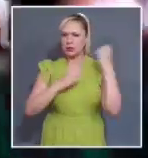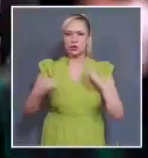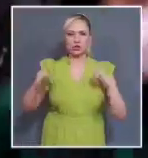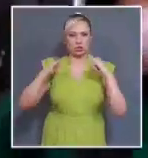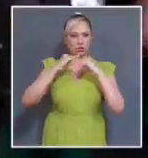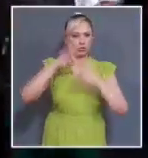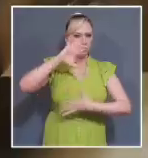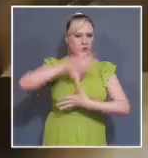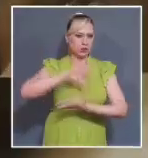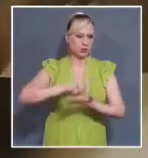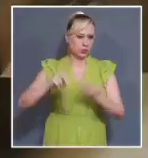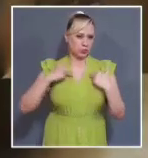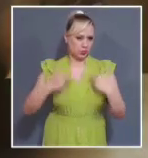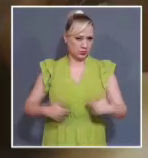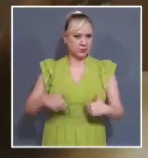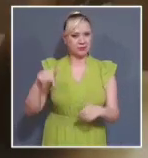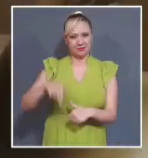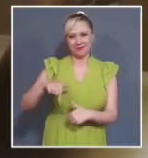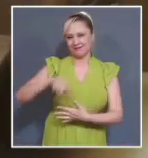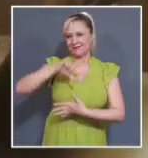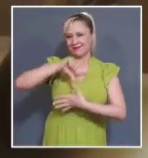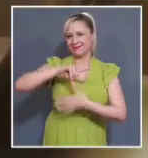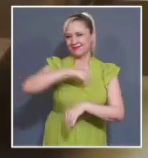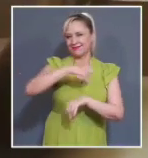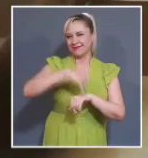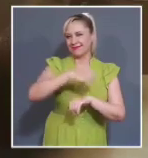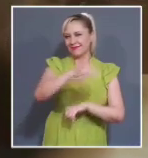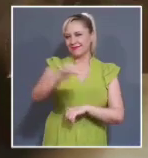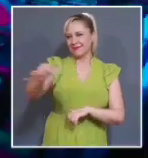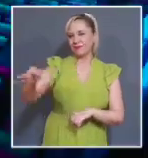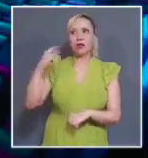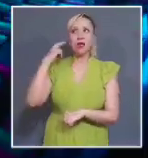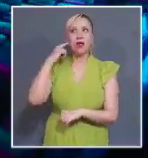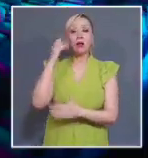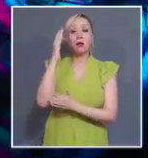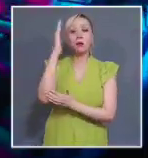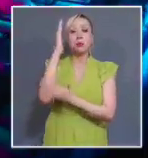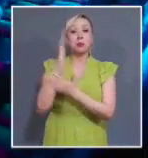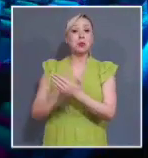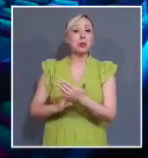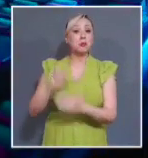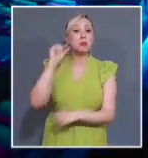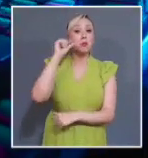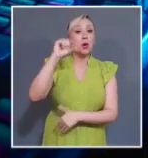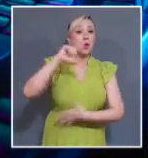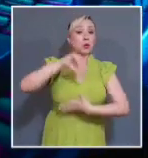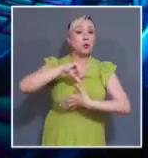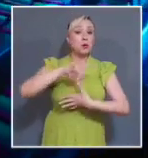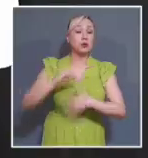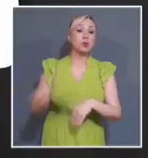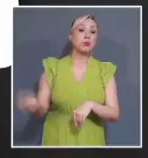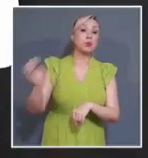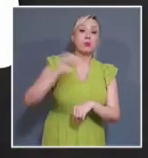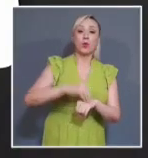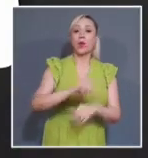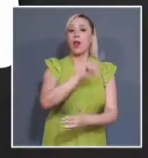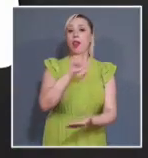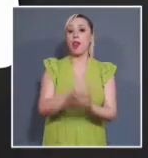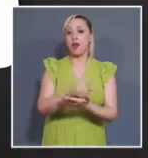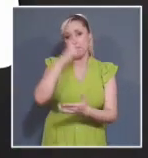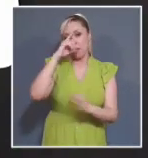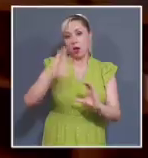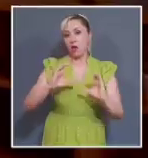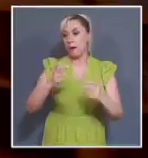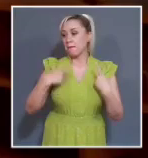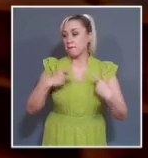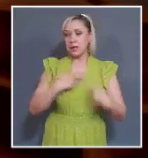Humanos en América Latina, solo la mitad de los países incluyeron la protección de datos personales en sus acuerdos internacionales. Para